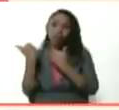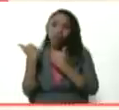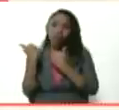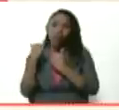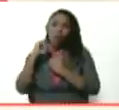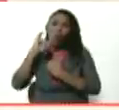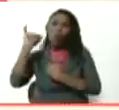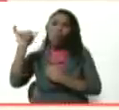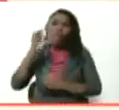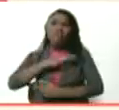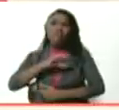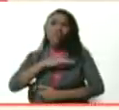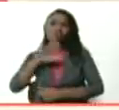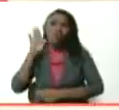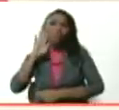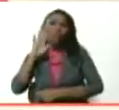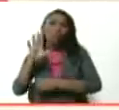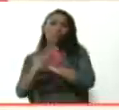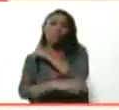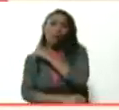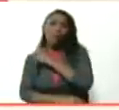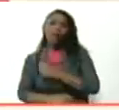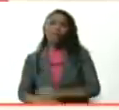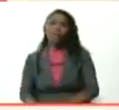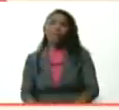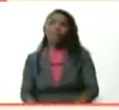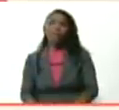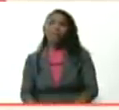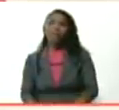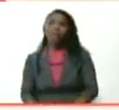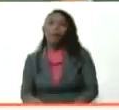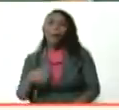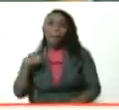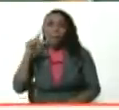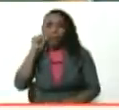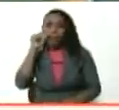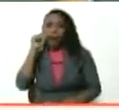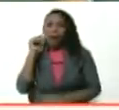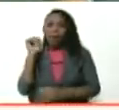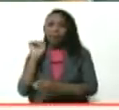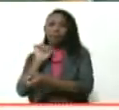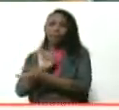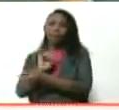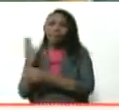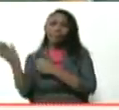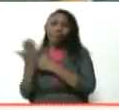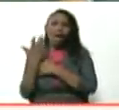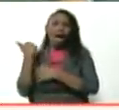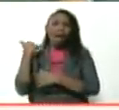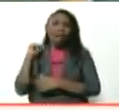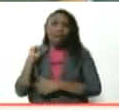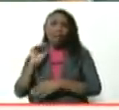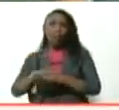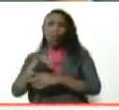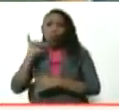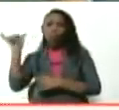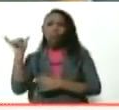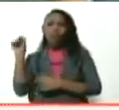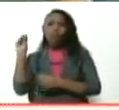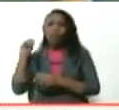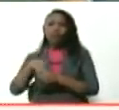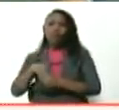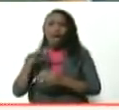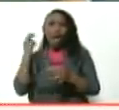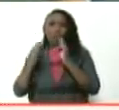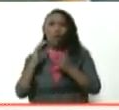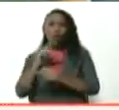denunció a un señor por corrupción. Terminó preso mi papá por haberlo denunciado. Le metieron, el abogado